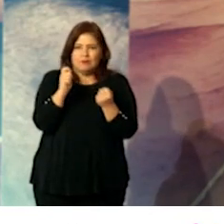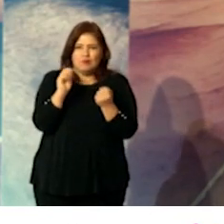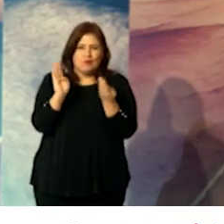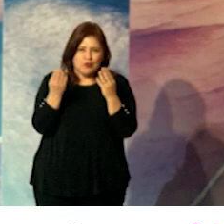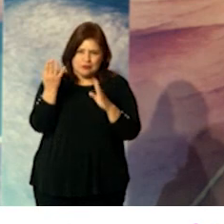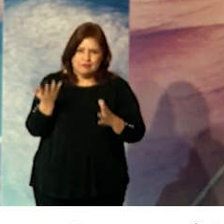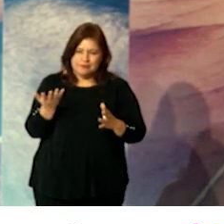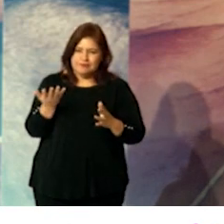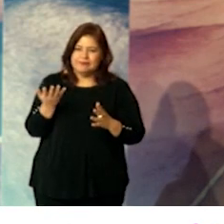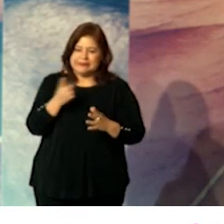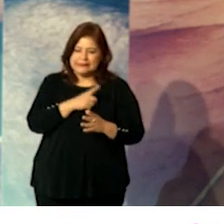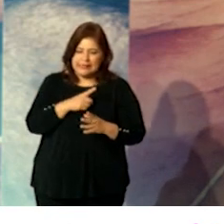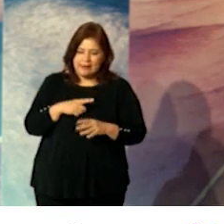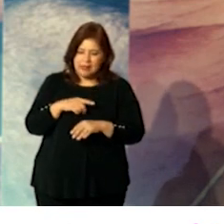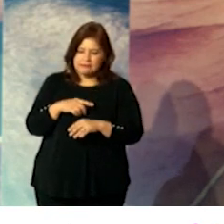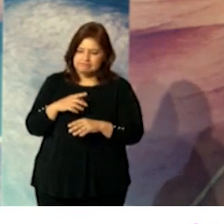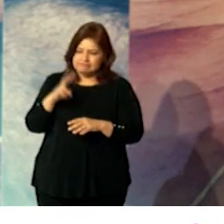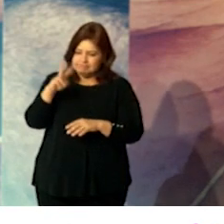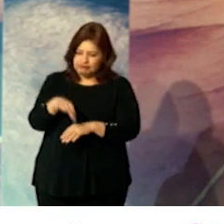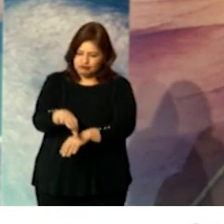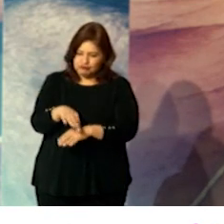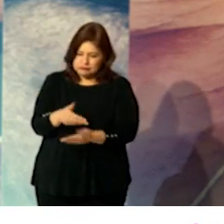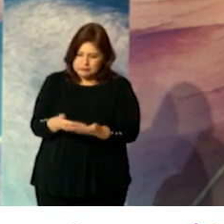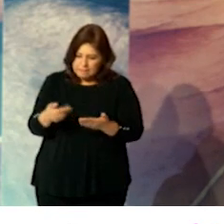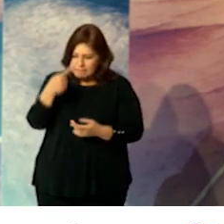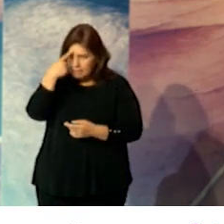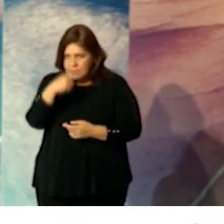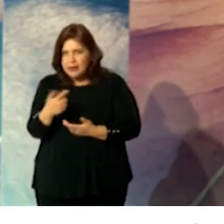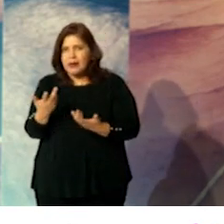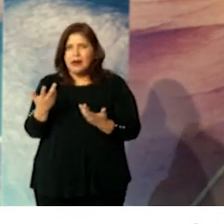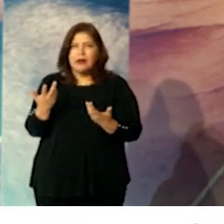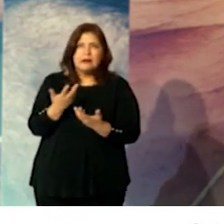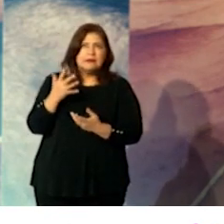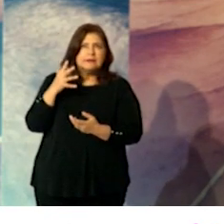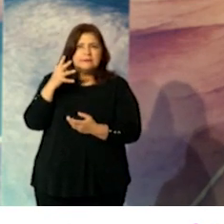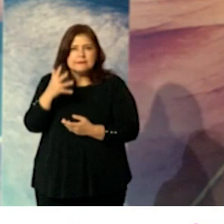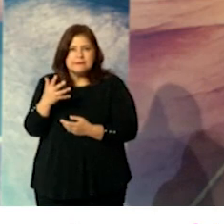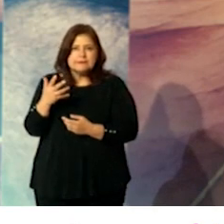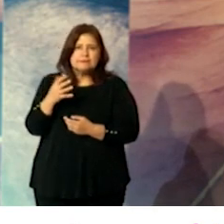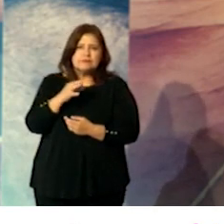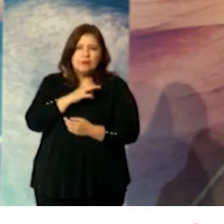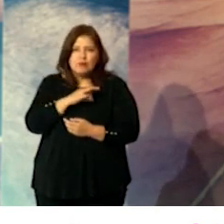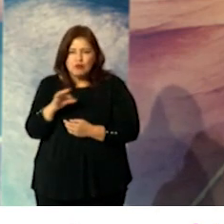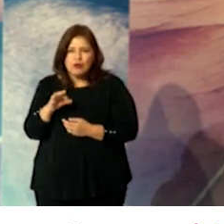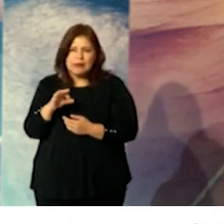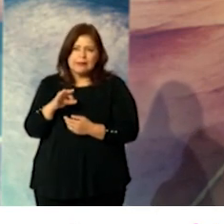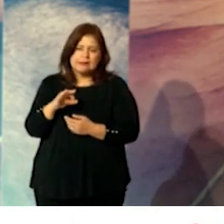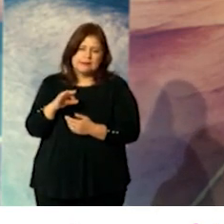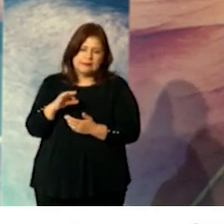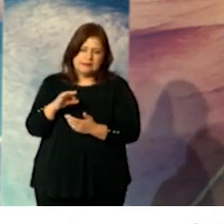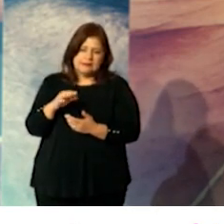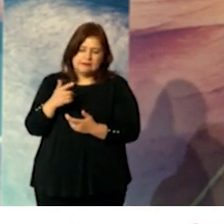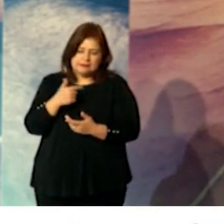de estar presente para dibujar un día para el otro día,